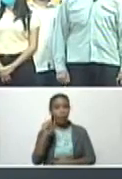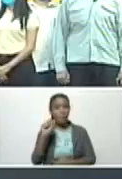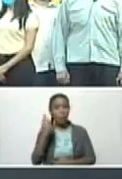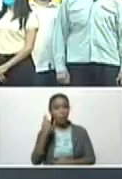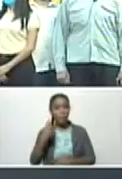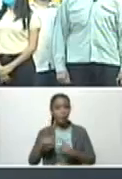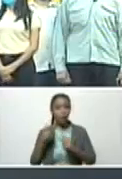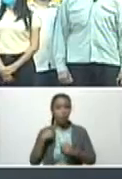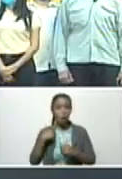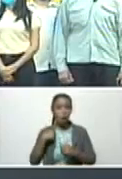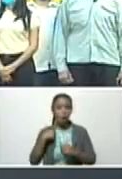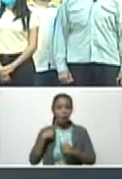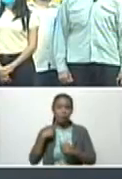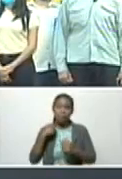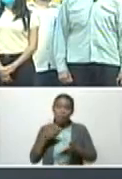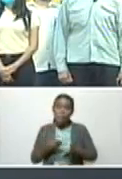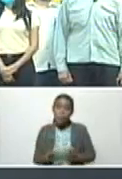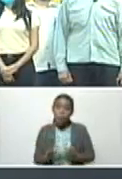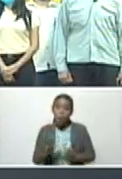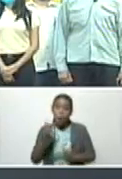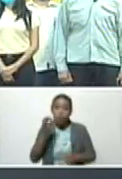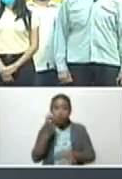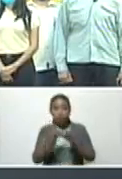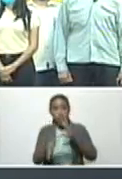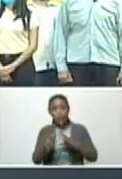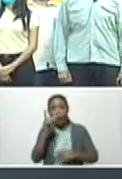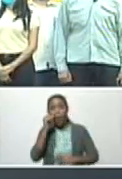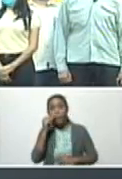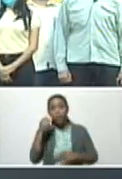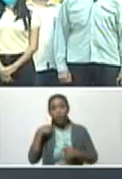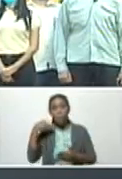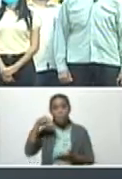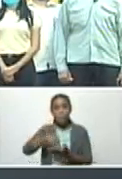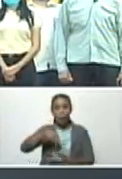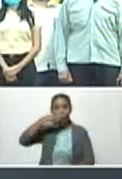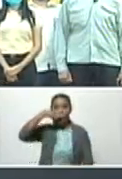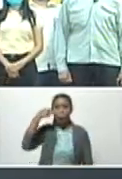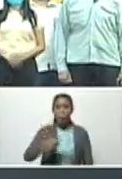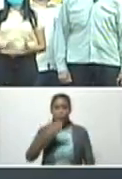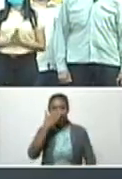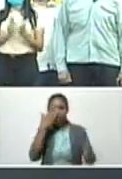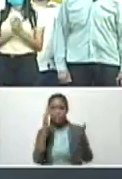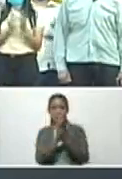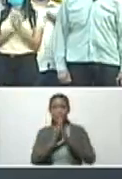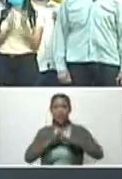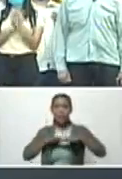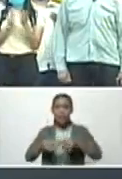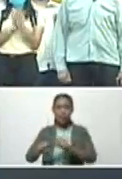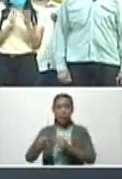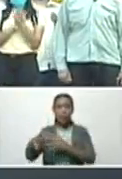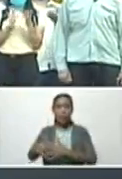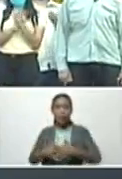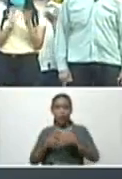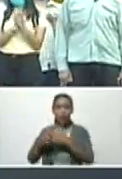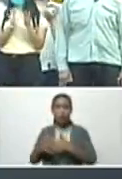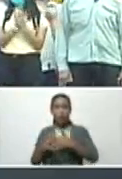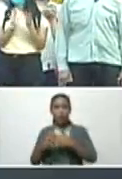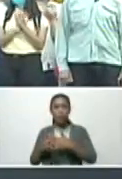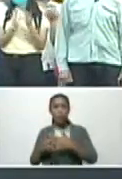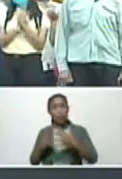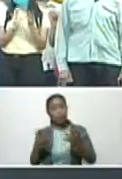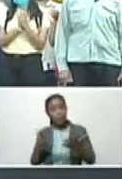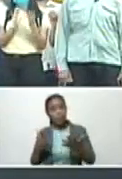nací varón y aquí estoy parado como un varón frente al imperialismo norteamericano y